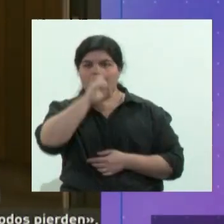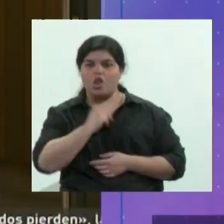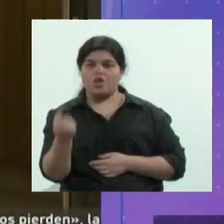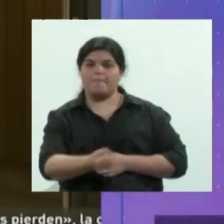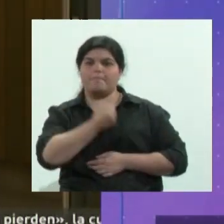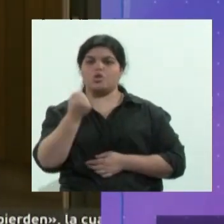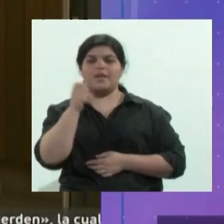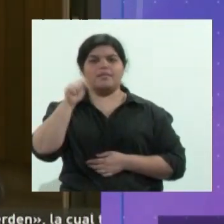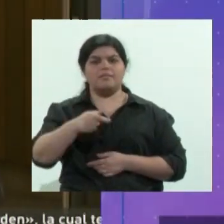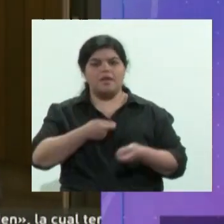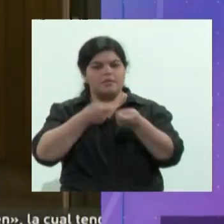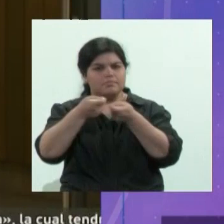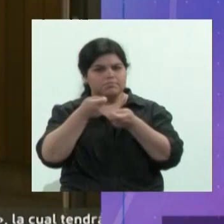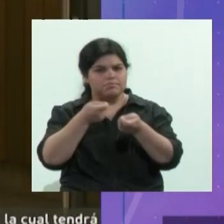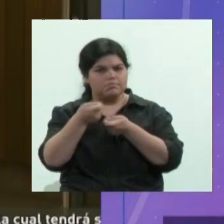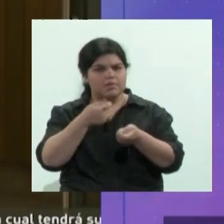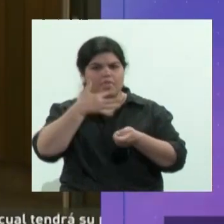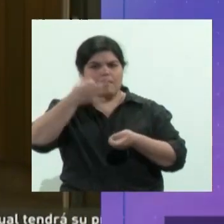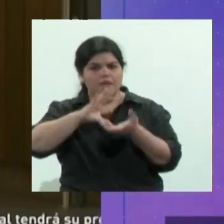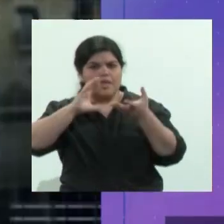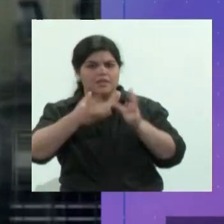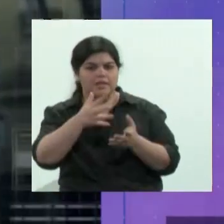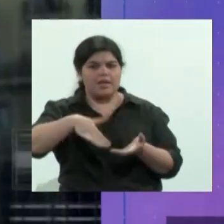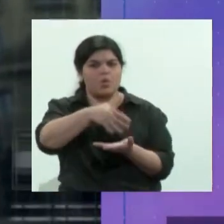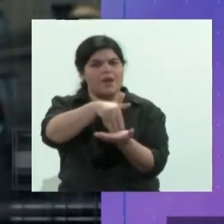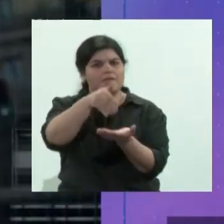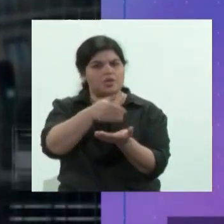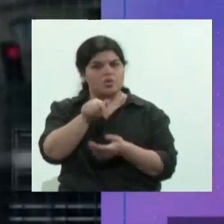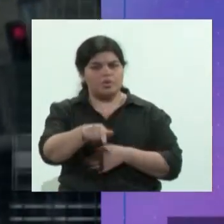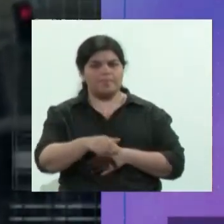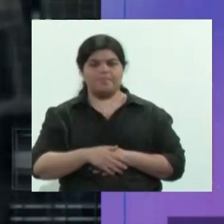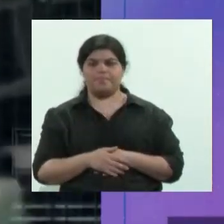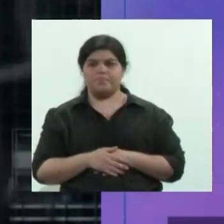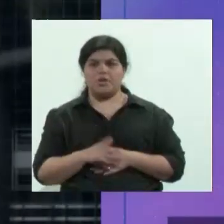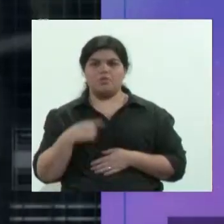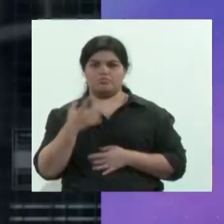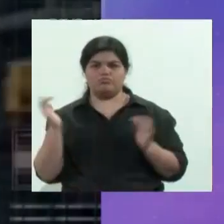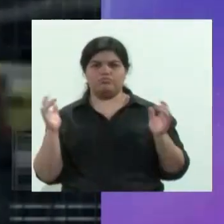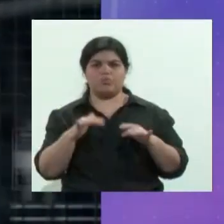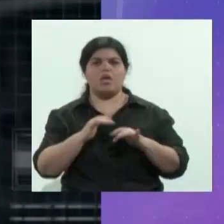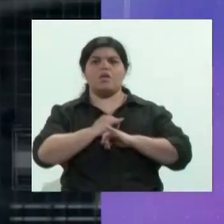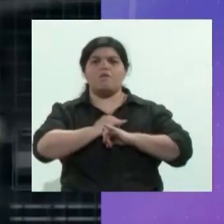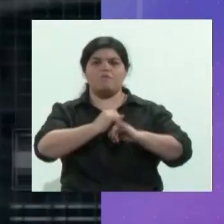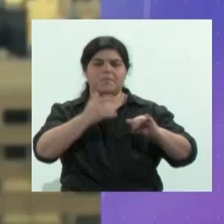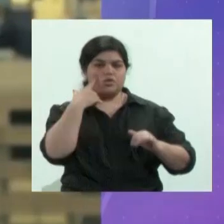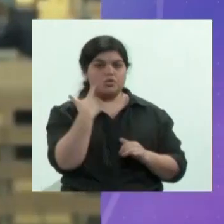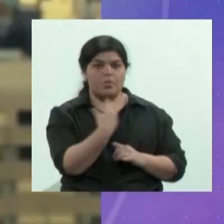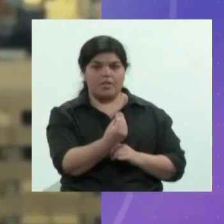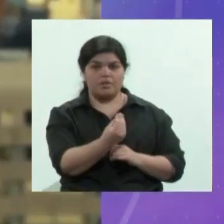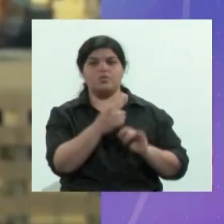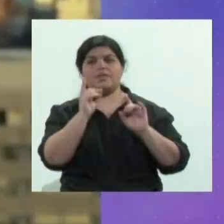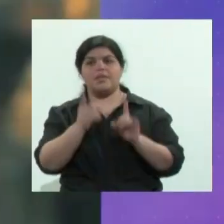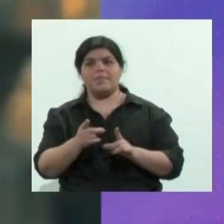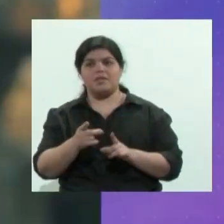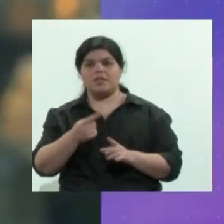tiene la gestión estratégica de los territorios. Somos capaces de aglutinar lo que es información de ciudadano con información